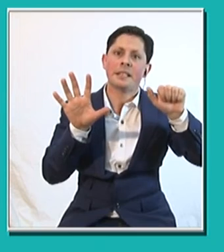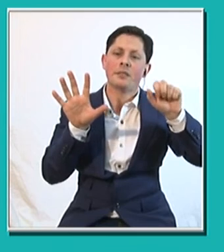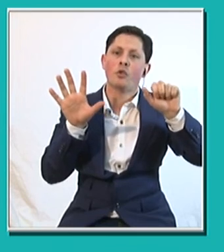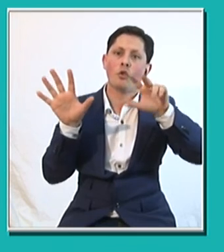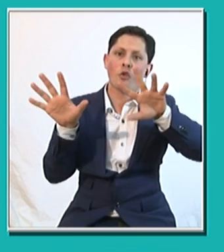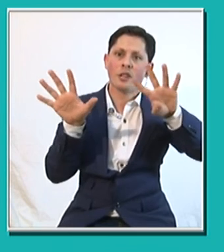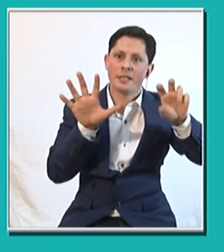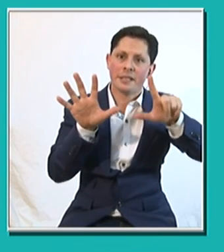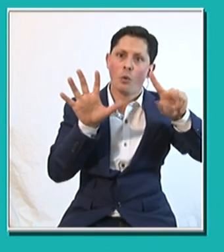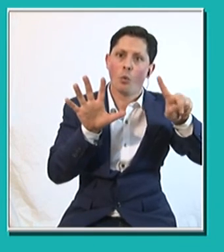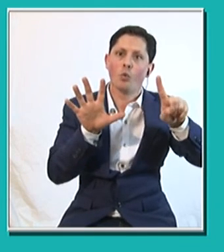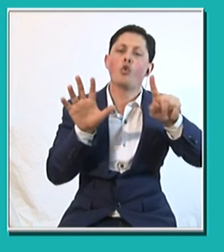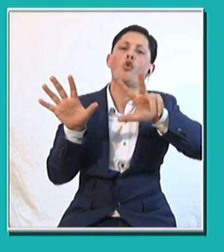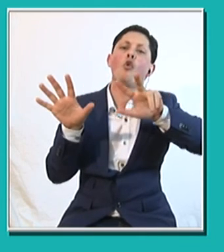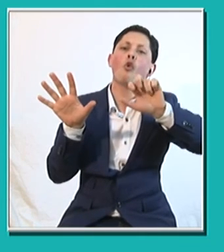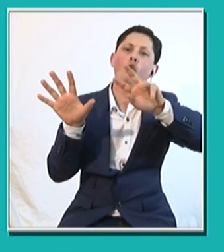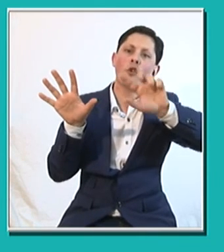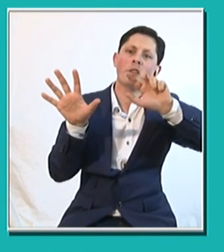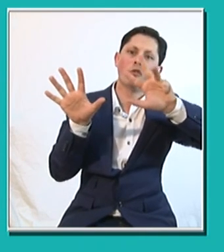800-731-900.